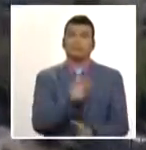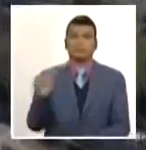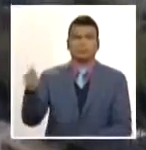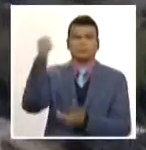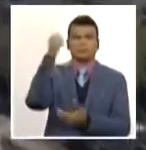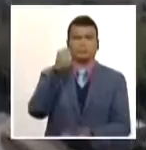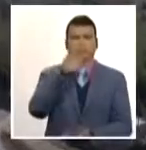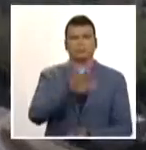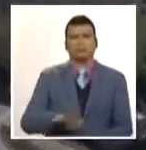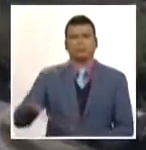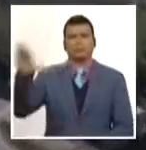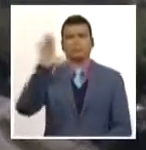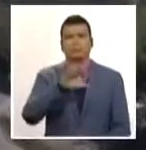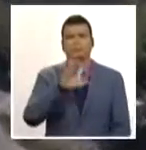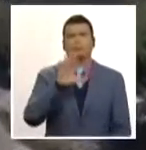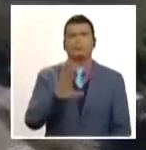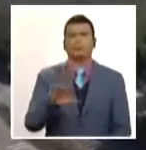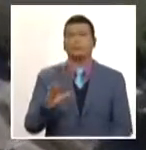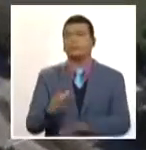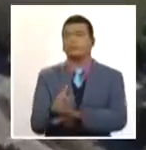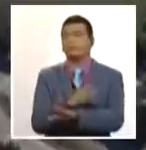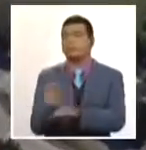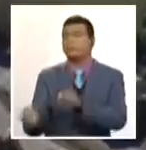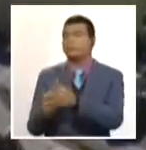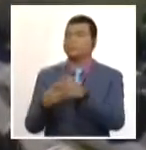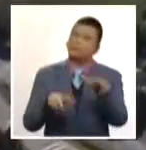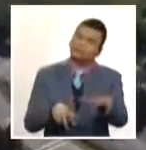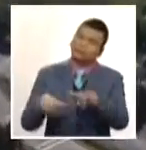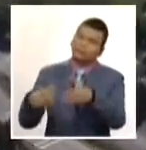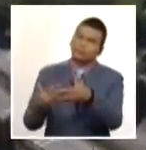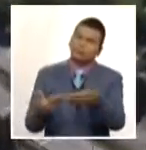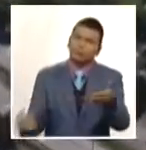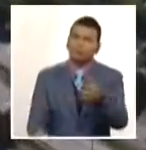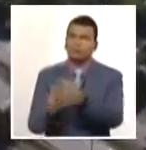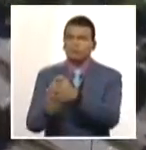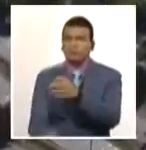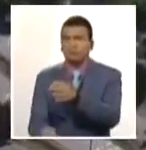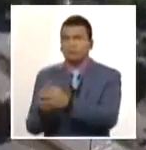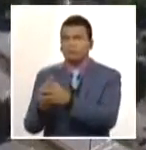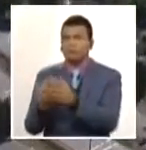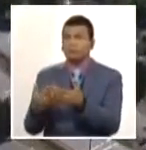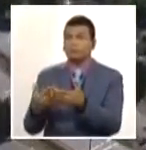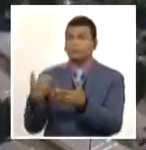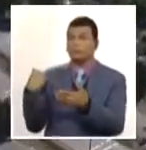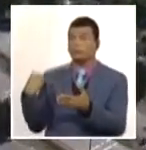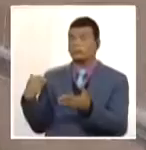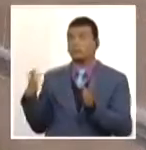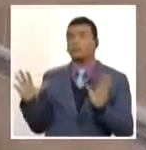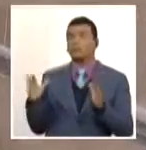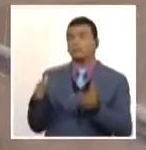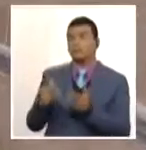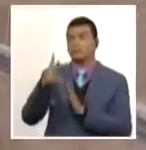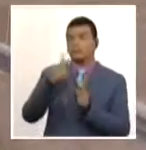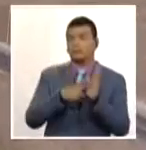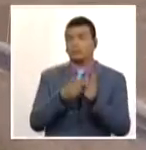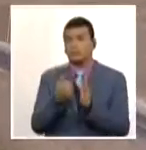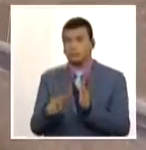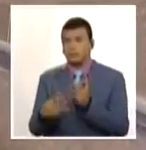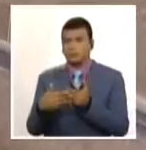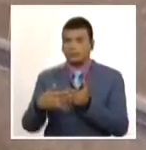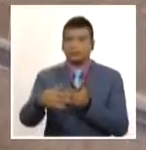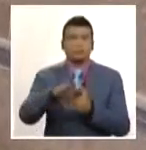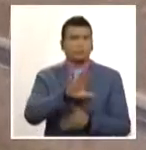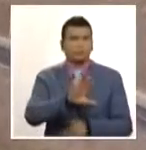los departamentos que eran productores, ¿sí?, de hidrocarburos. Ahora ya a partir del 2012 la ley hace que nos llegue a todo el